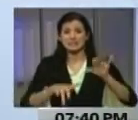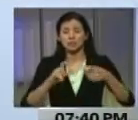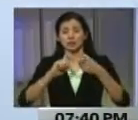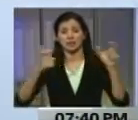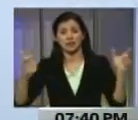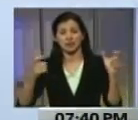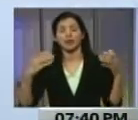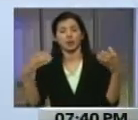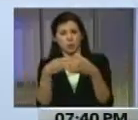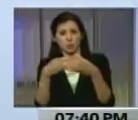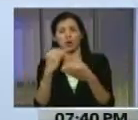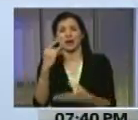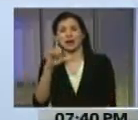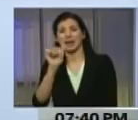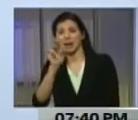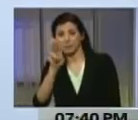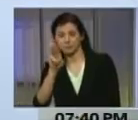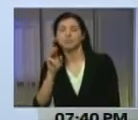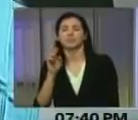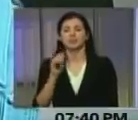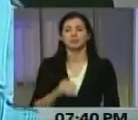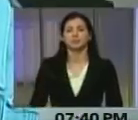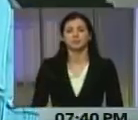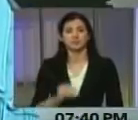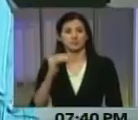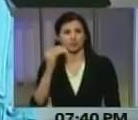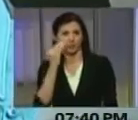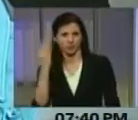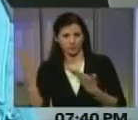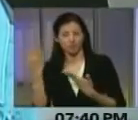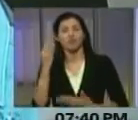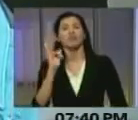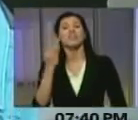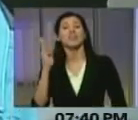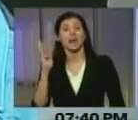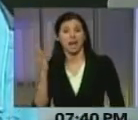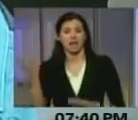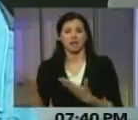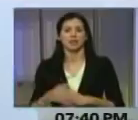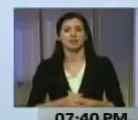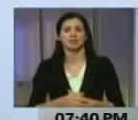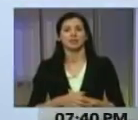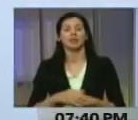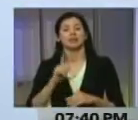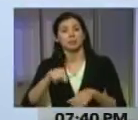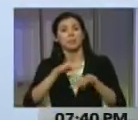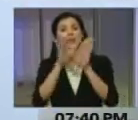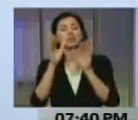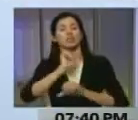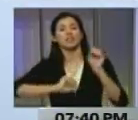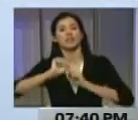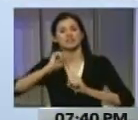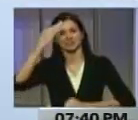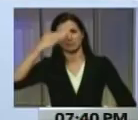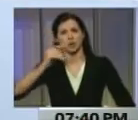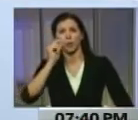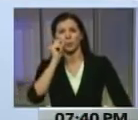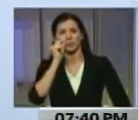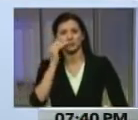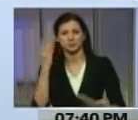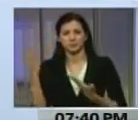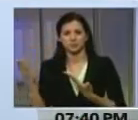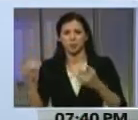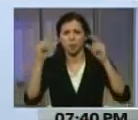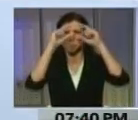de los CLAP, don Freddy Alirio Bernal Rosales. Está nuestro ministro de la Defensa, general en jefe